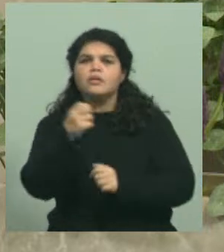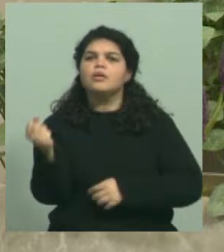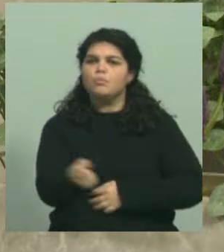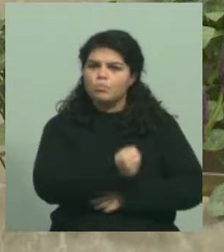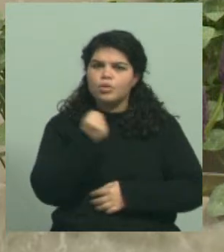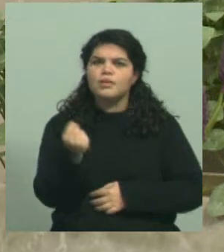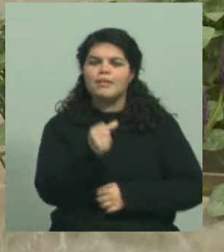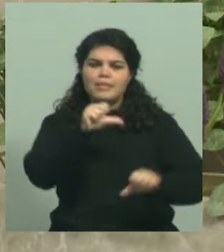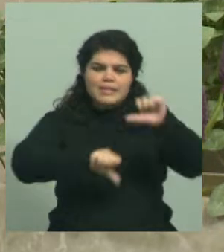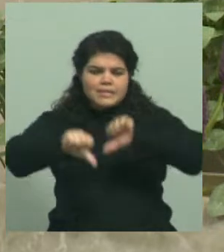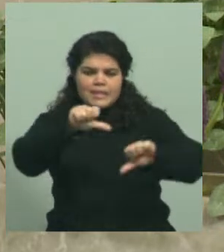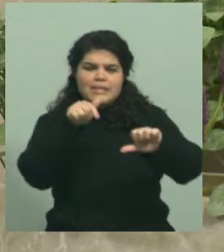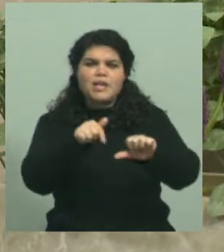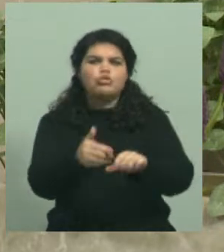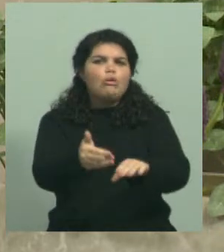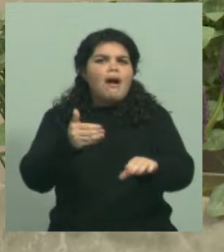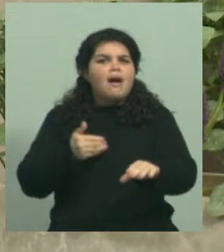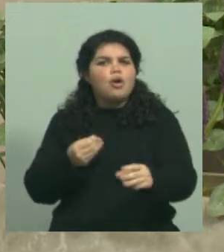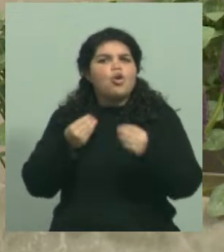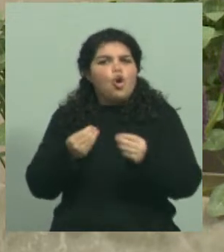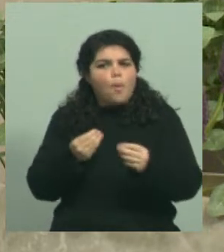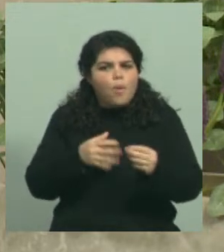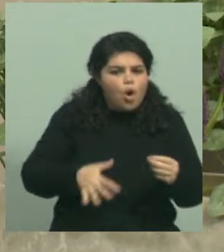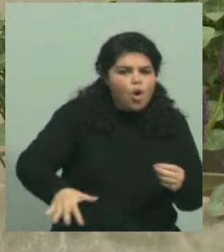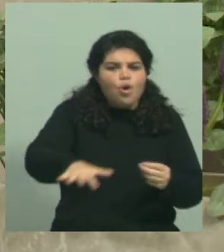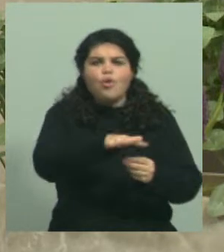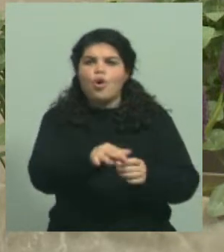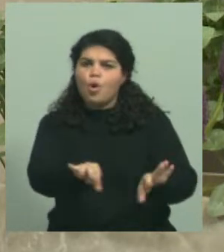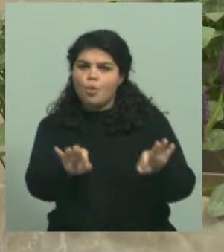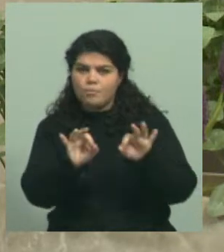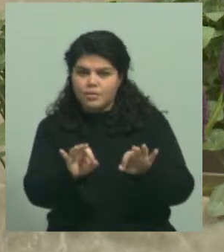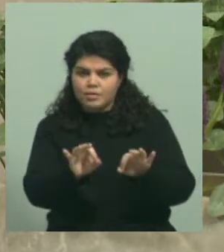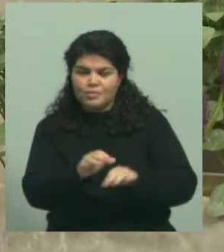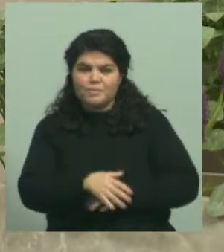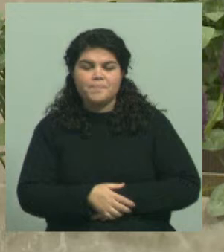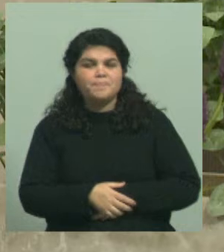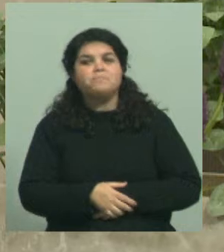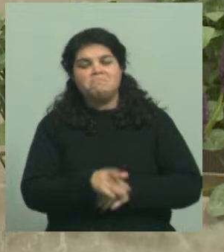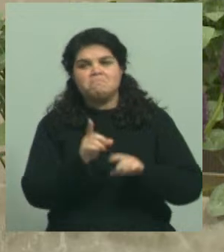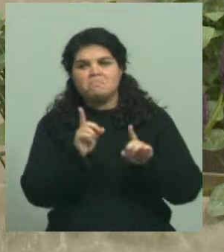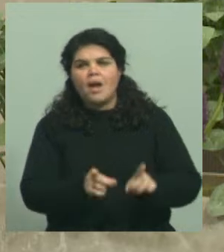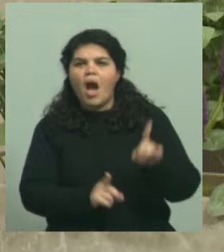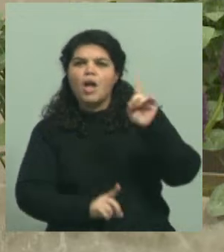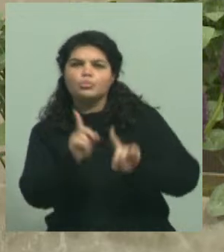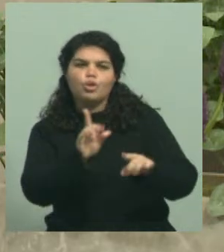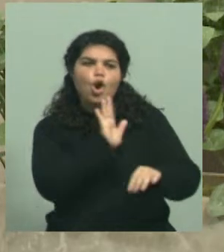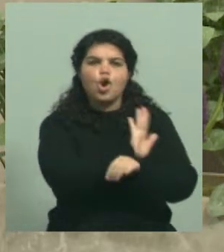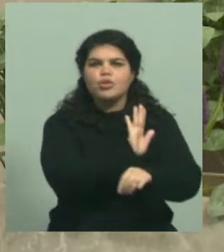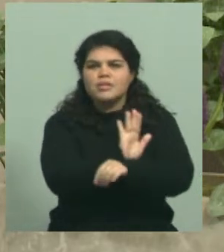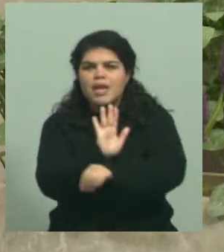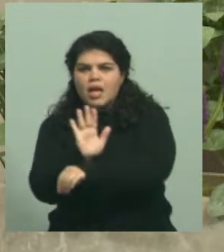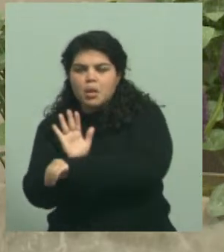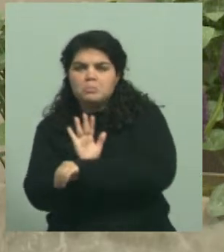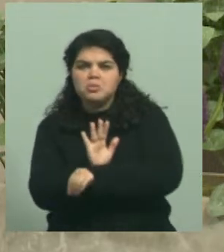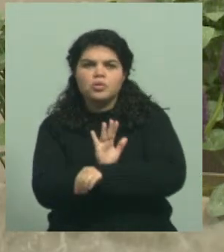hay muchas veces hay varios conceptos que por ahí o mitos que circulan por la sociedad, como que la